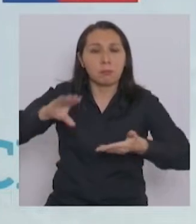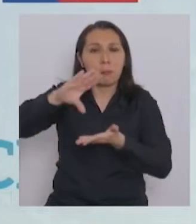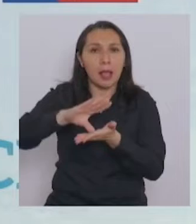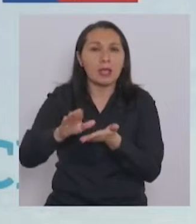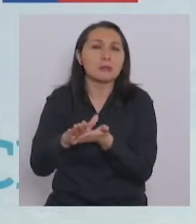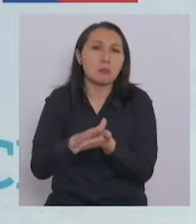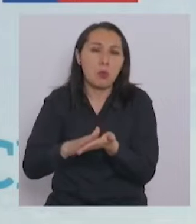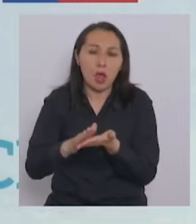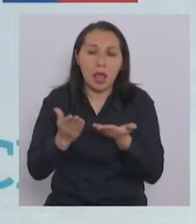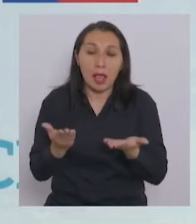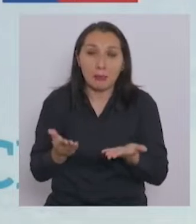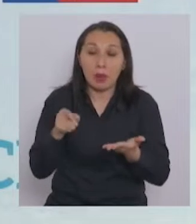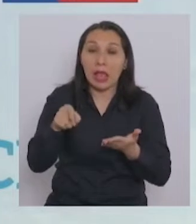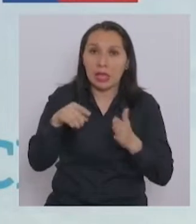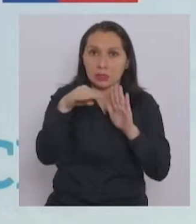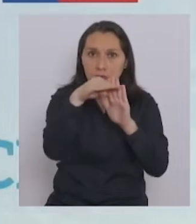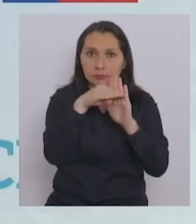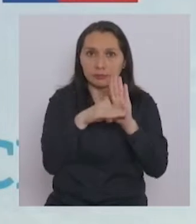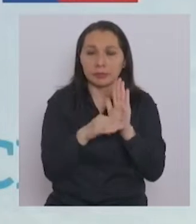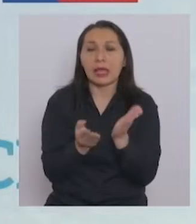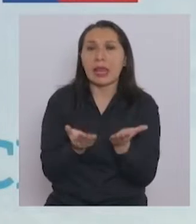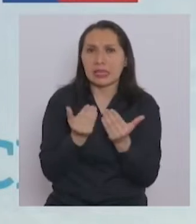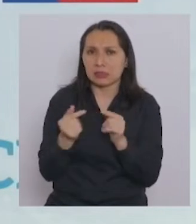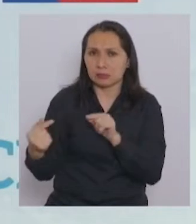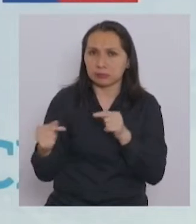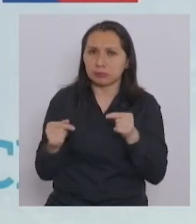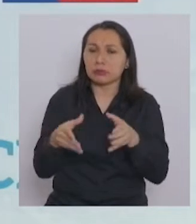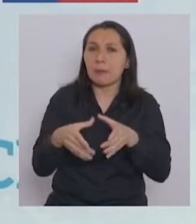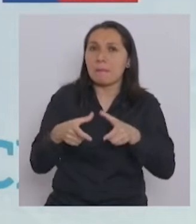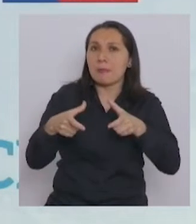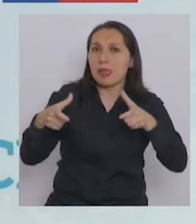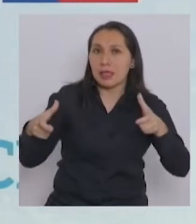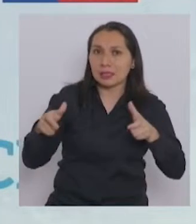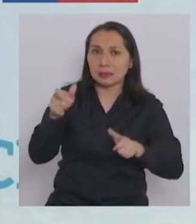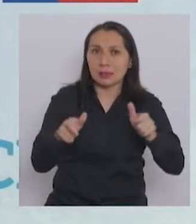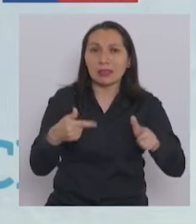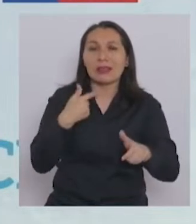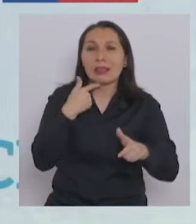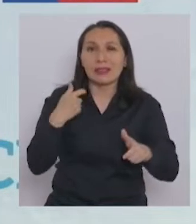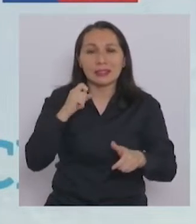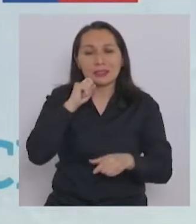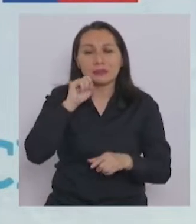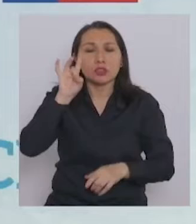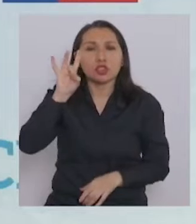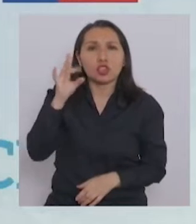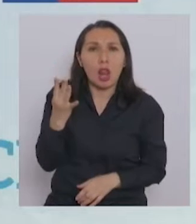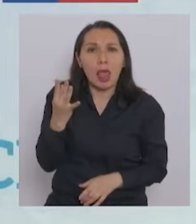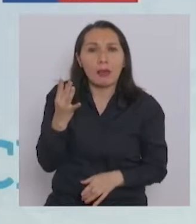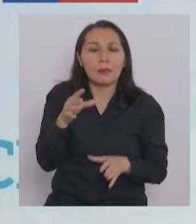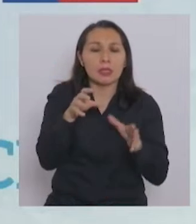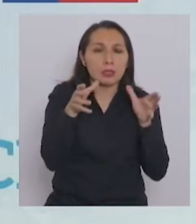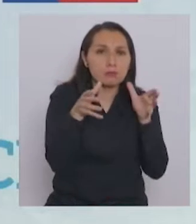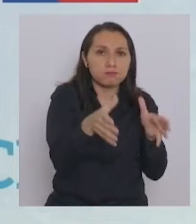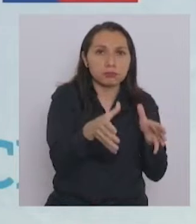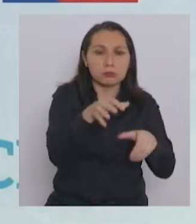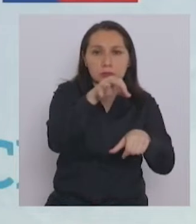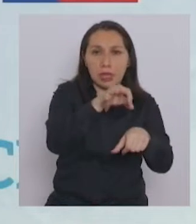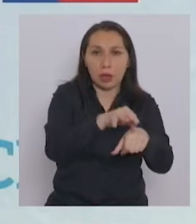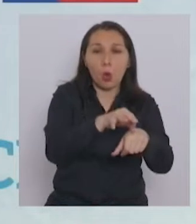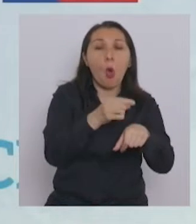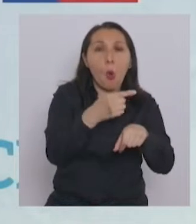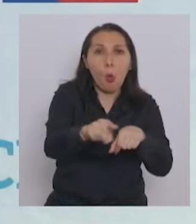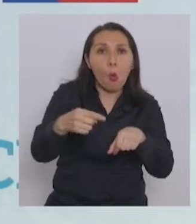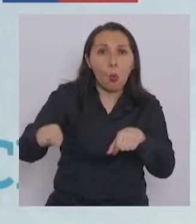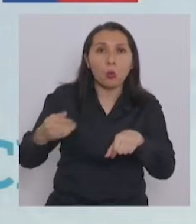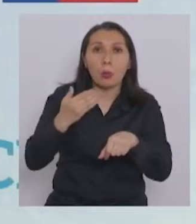tipo de medidas, sin duda, van a requerir una discusión más amplia que la que involucra exclusivamente al sector salud, y para ello